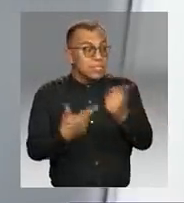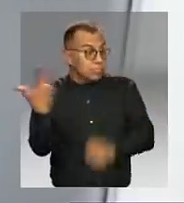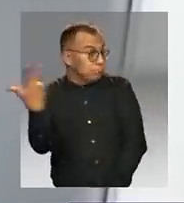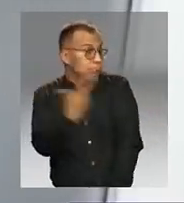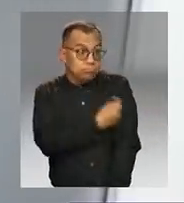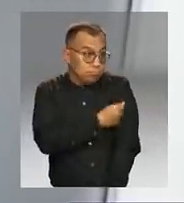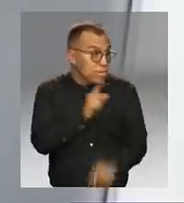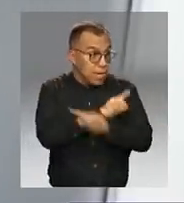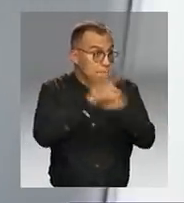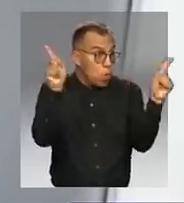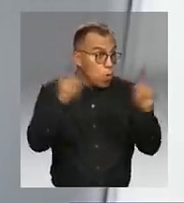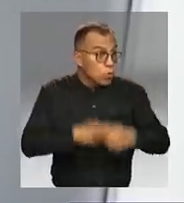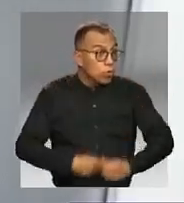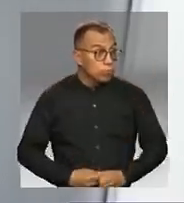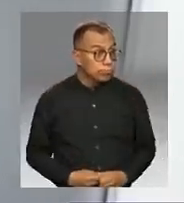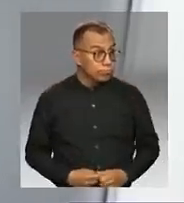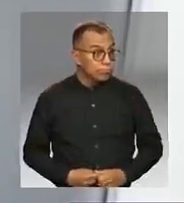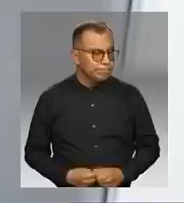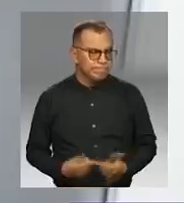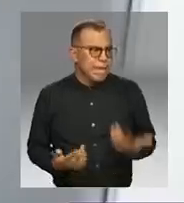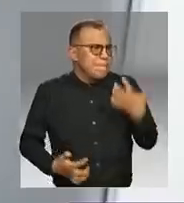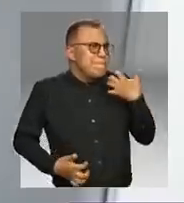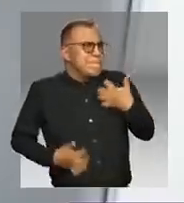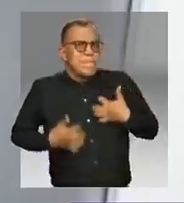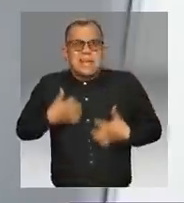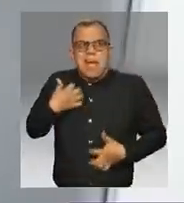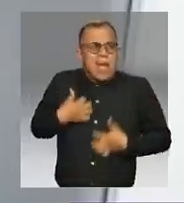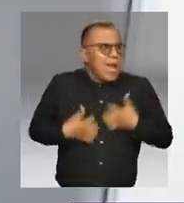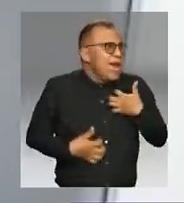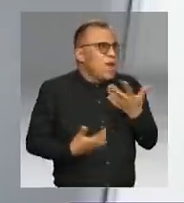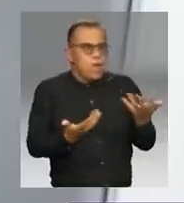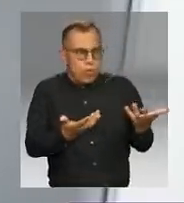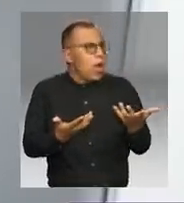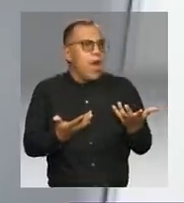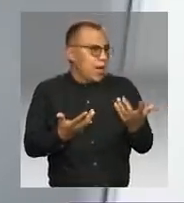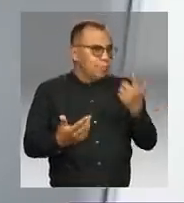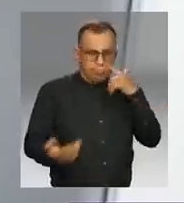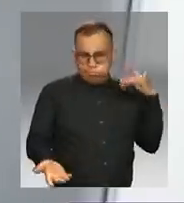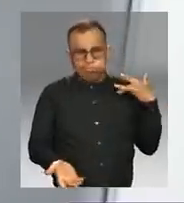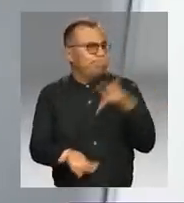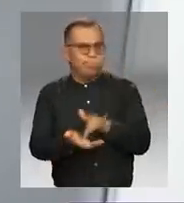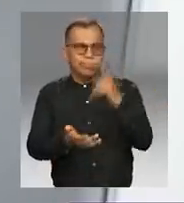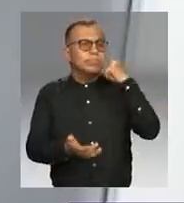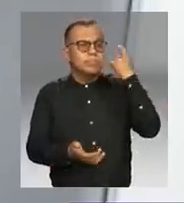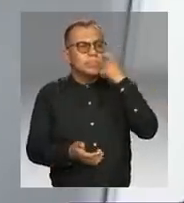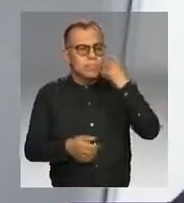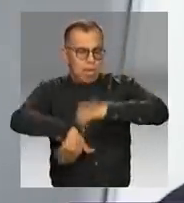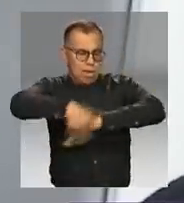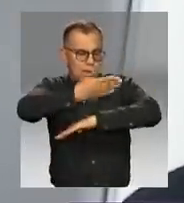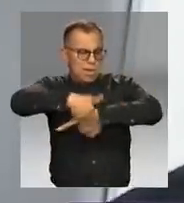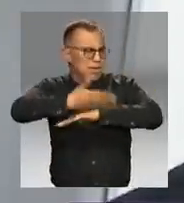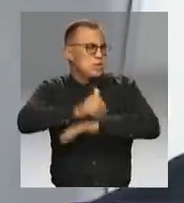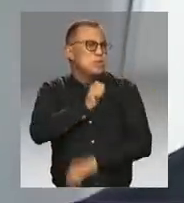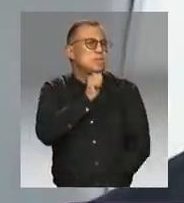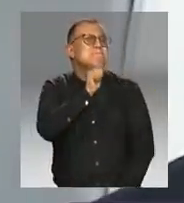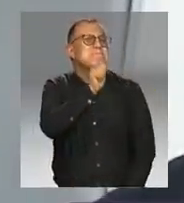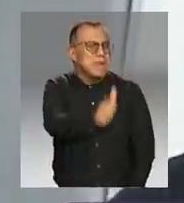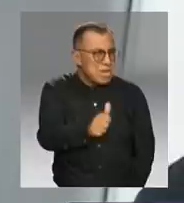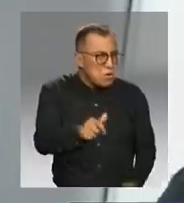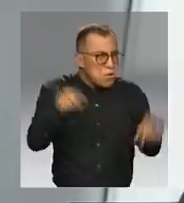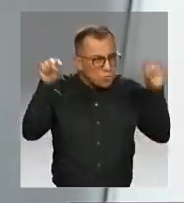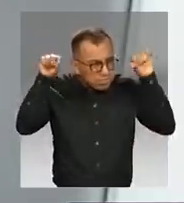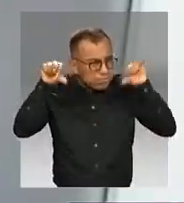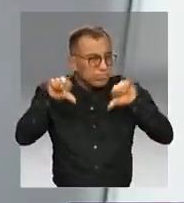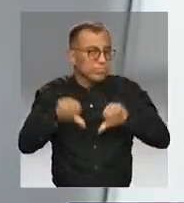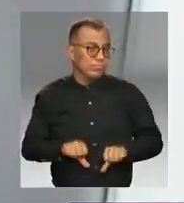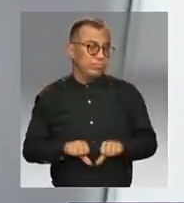vacunas, pierda el miedo y salga a exponer su vida a la calle. Eso es lo más miserable de este